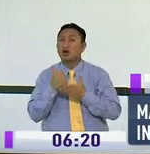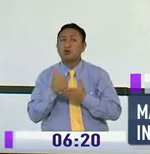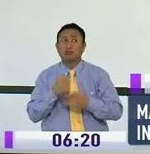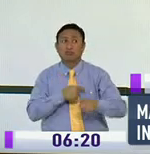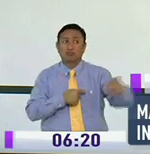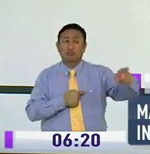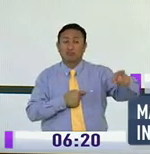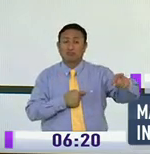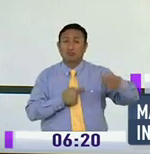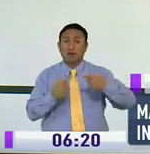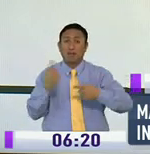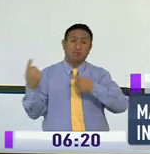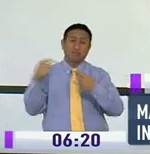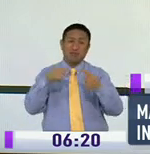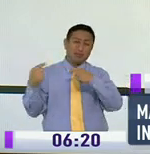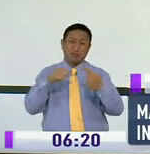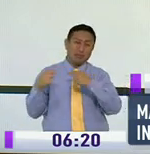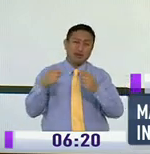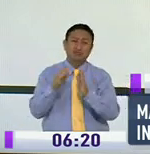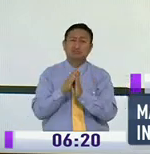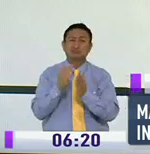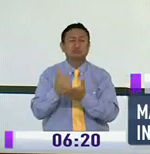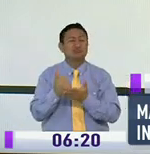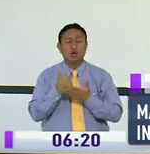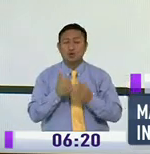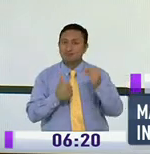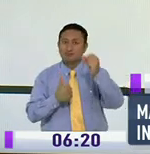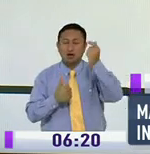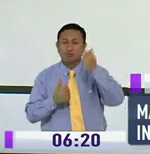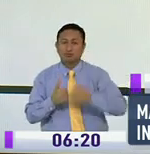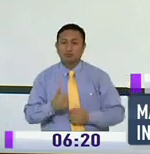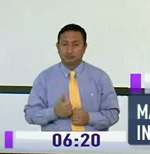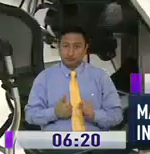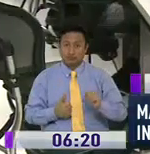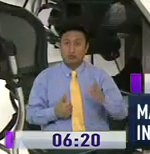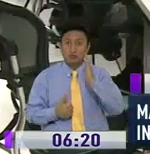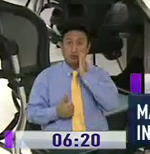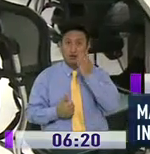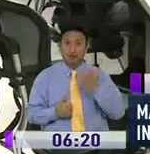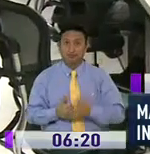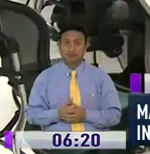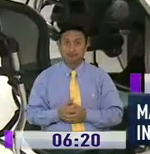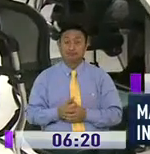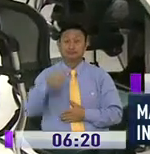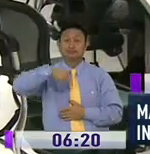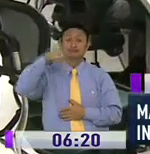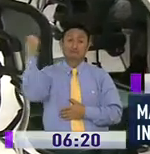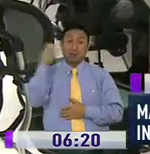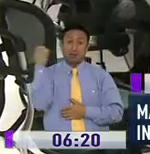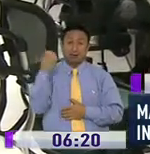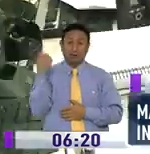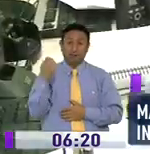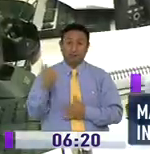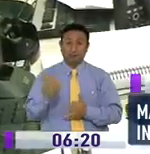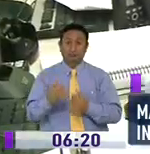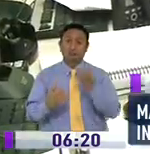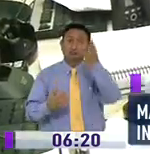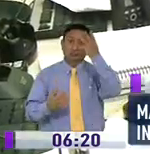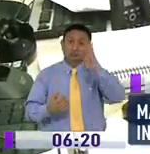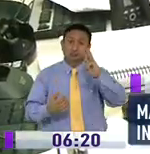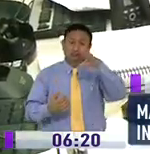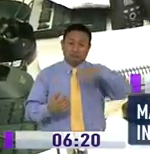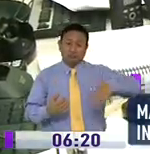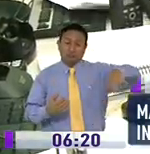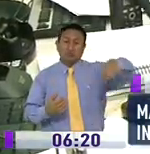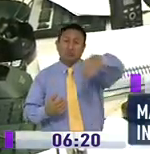para generar un espacio de atención inmediata a la madre. Durante la emergencia sanitaria, 16 centros